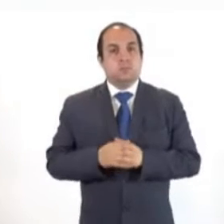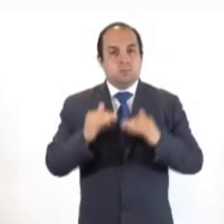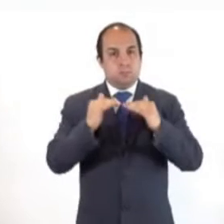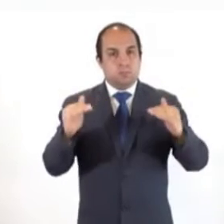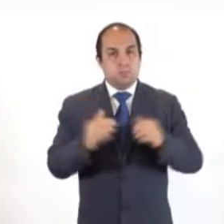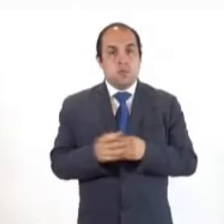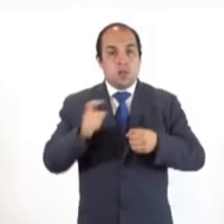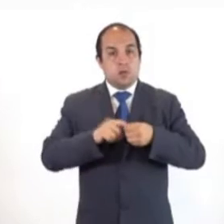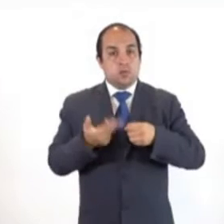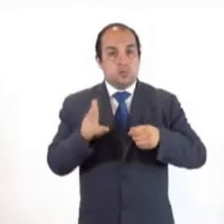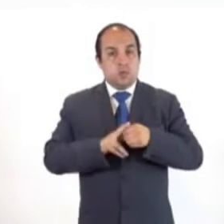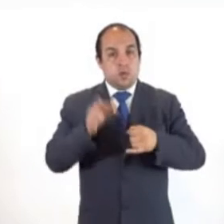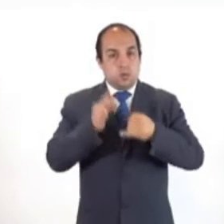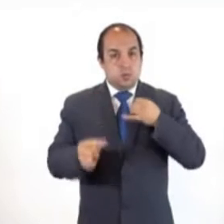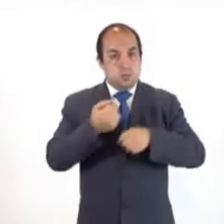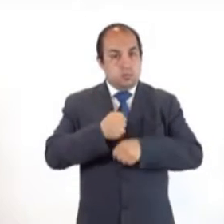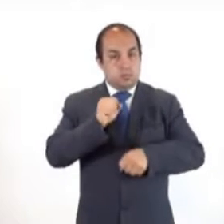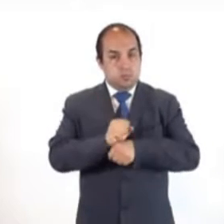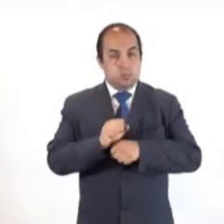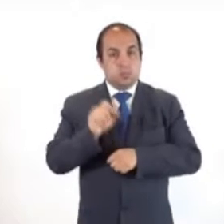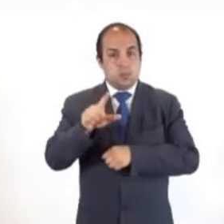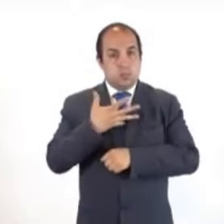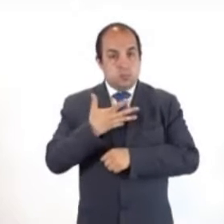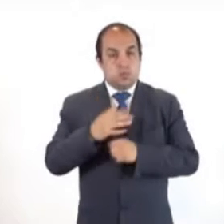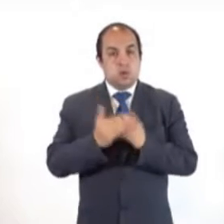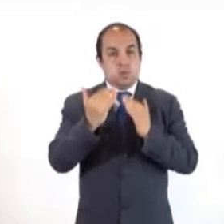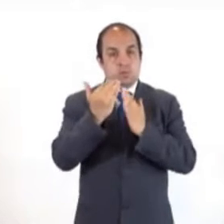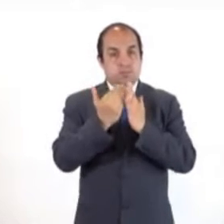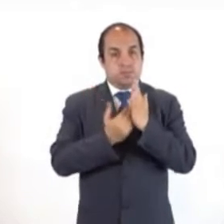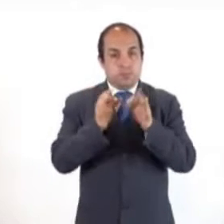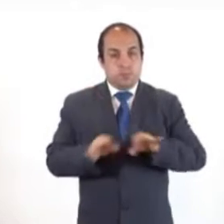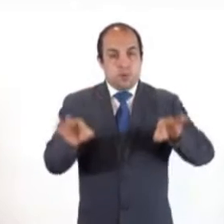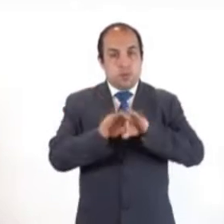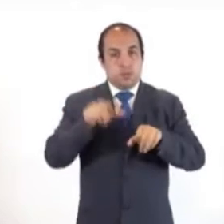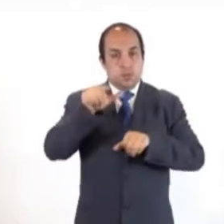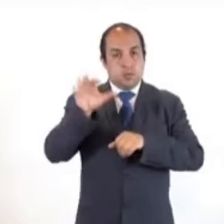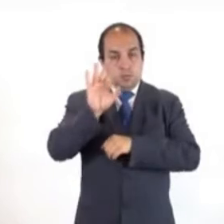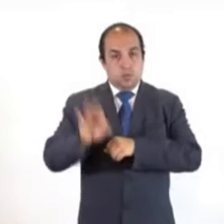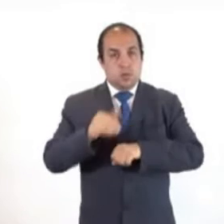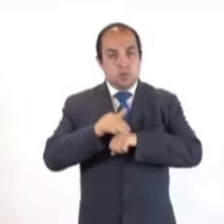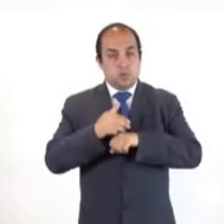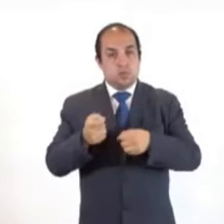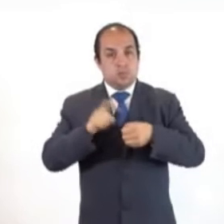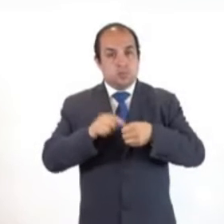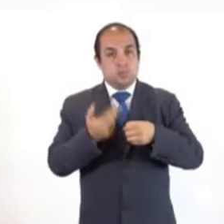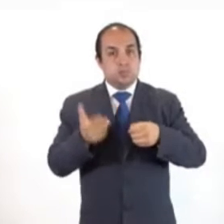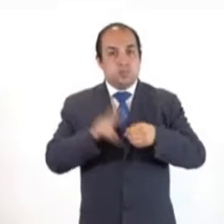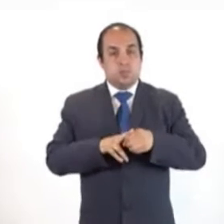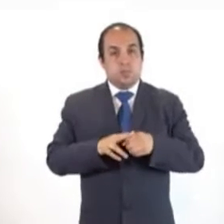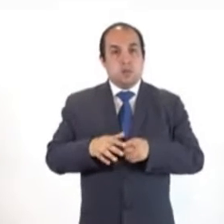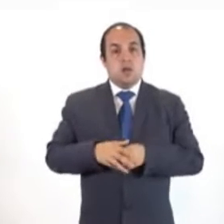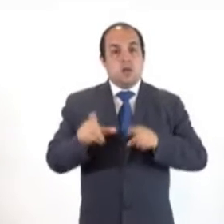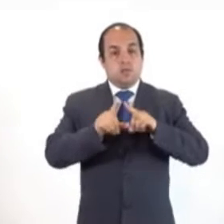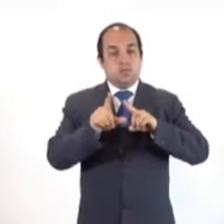Ingresos hospitalarios. Esta última semana también tuvimos una reducción importante del 17% en el número de ingresos hospitalarios en la zona